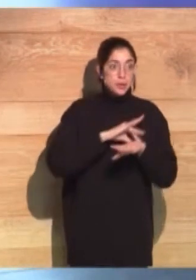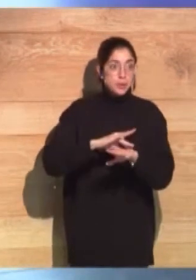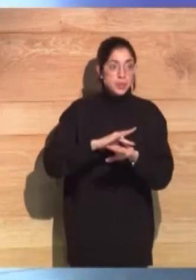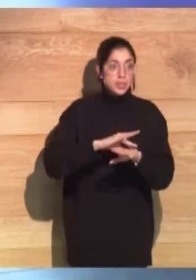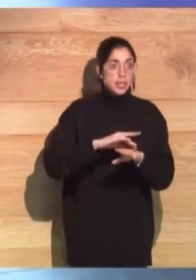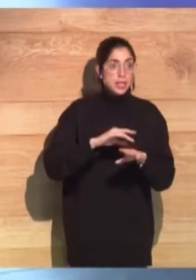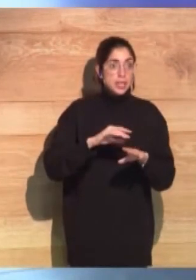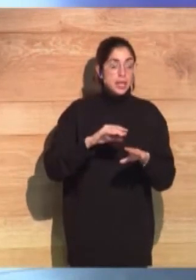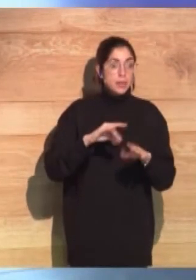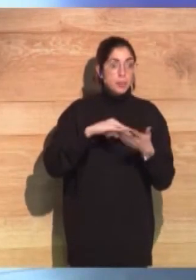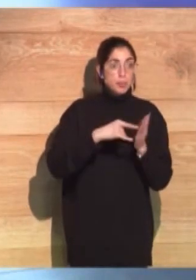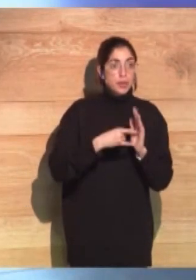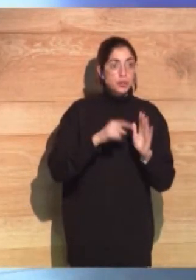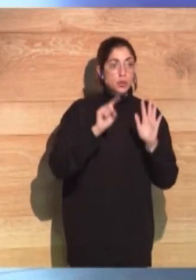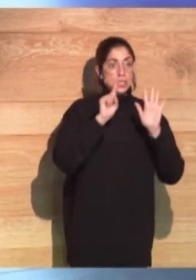2063,